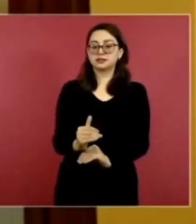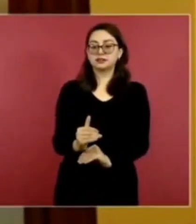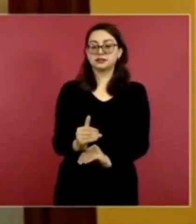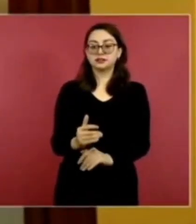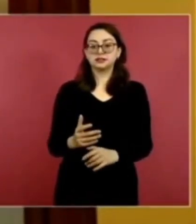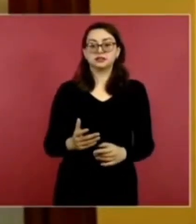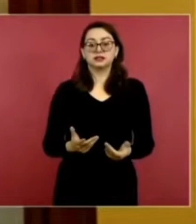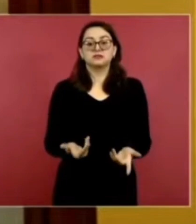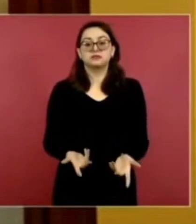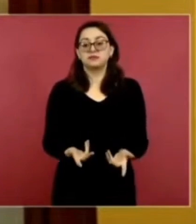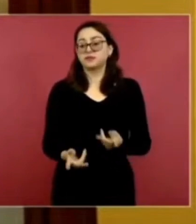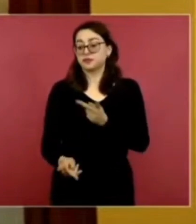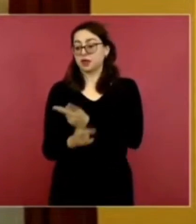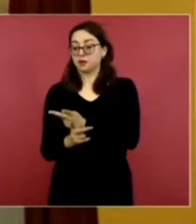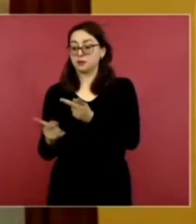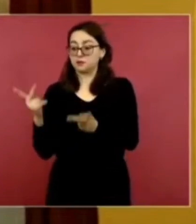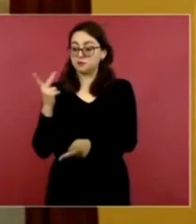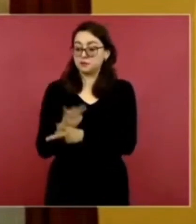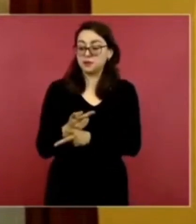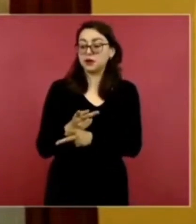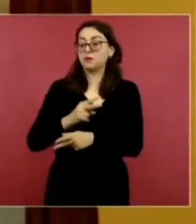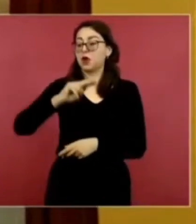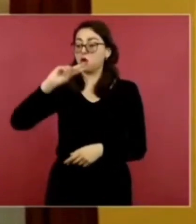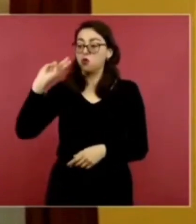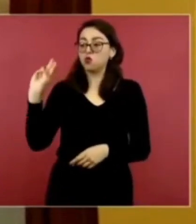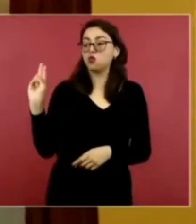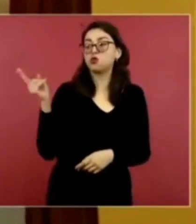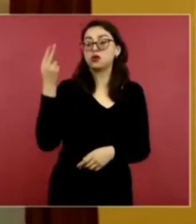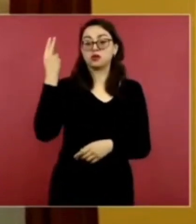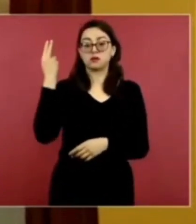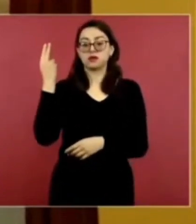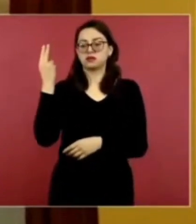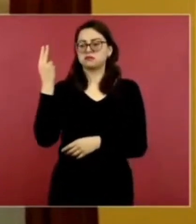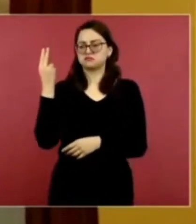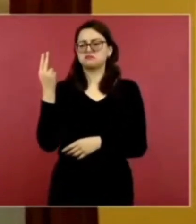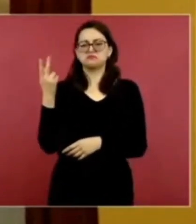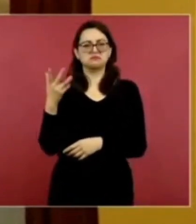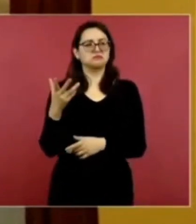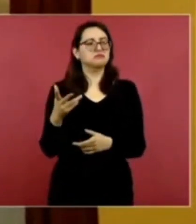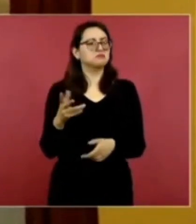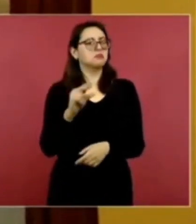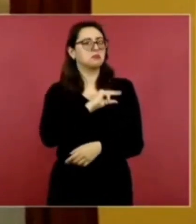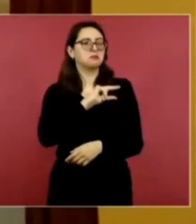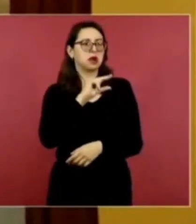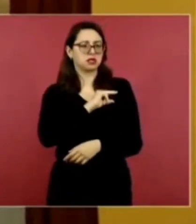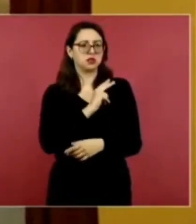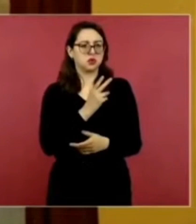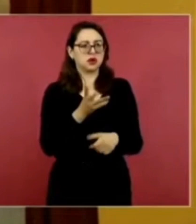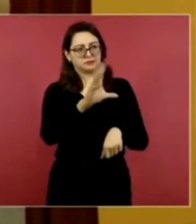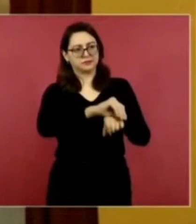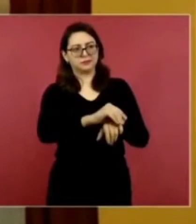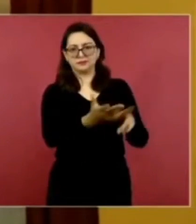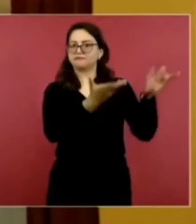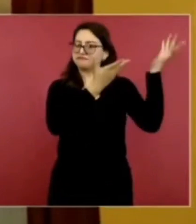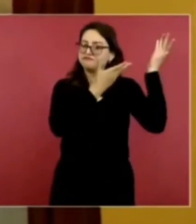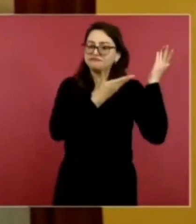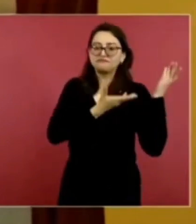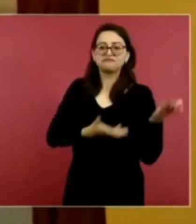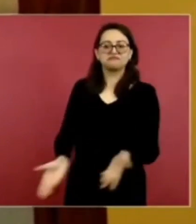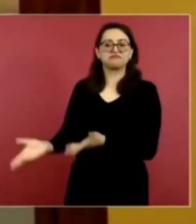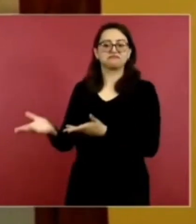al mercado como si fuese una mercancía la educación media superior y la educación